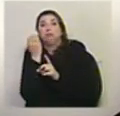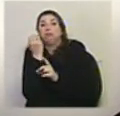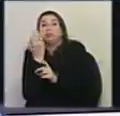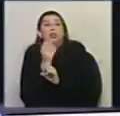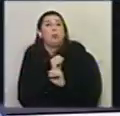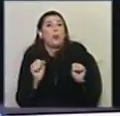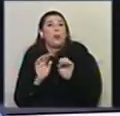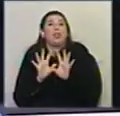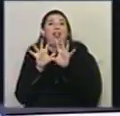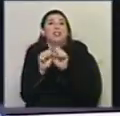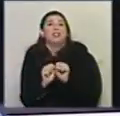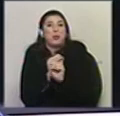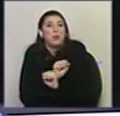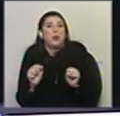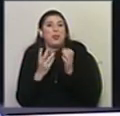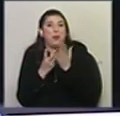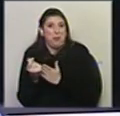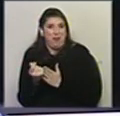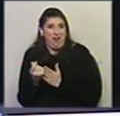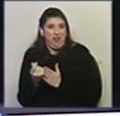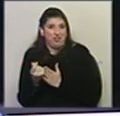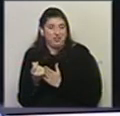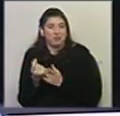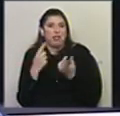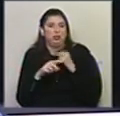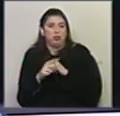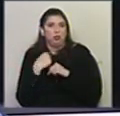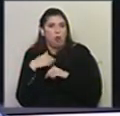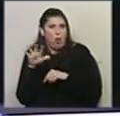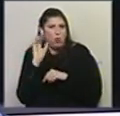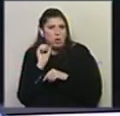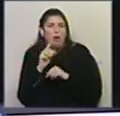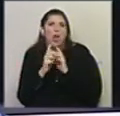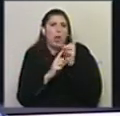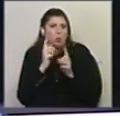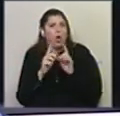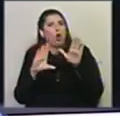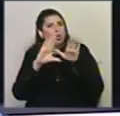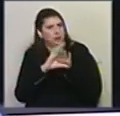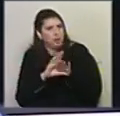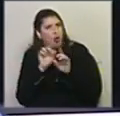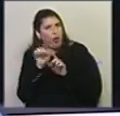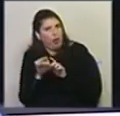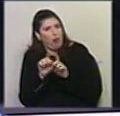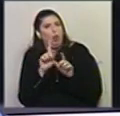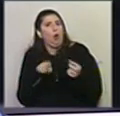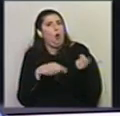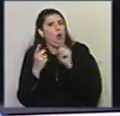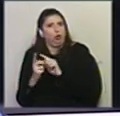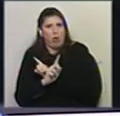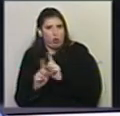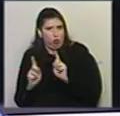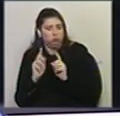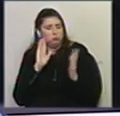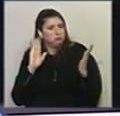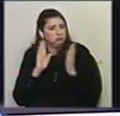Entonces, hoy por hoy, yo ahora escuchaba a Fernández Galeano, en muchas cosas coincido, en algunas no. Nosotros nos enfrentamos